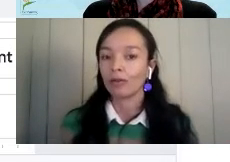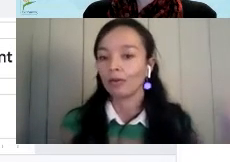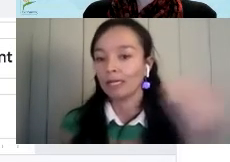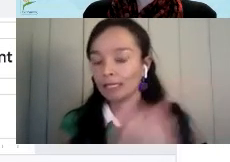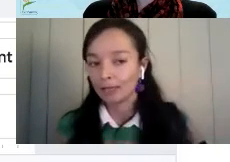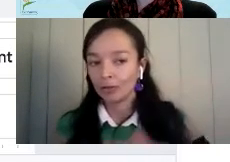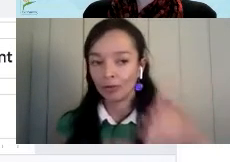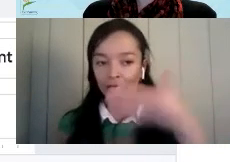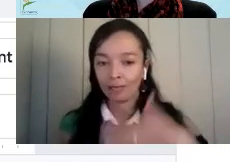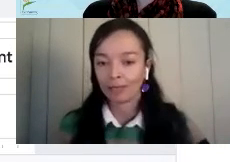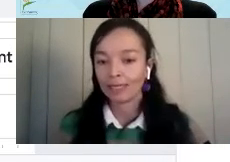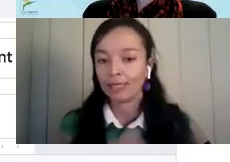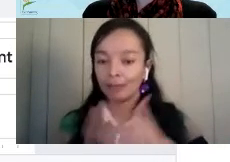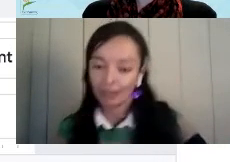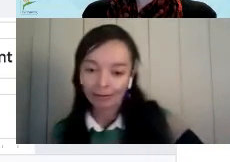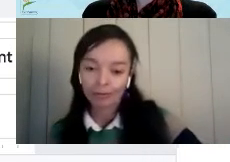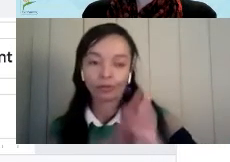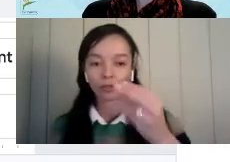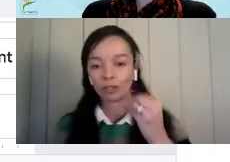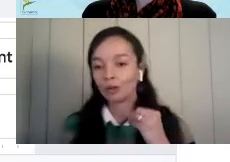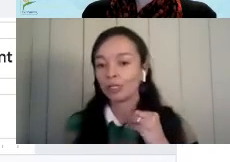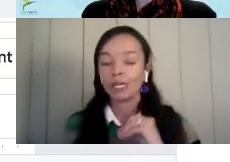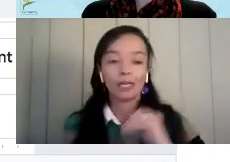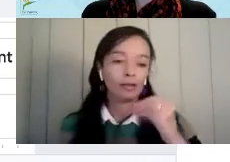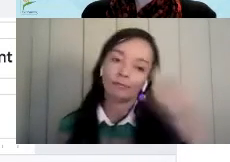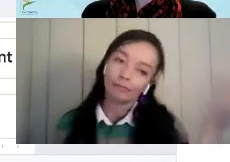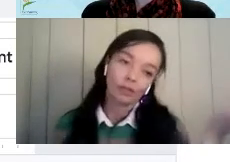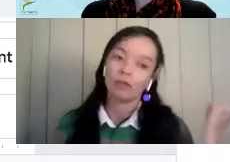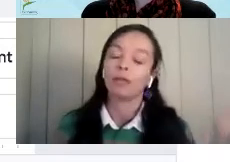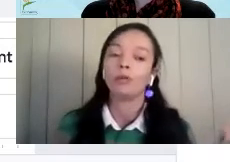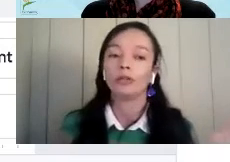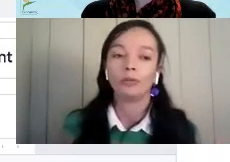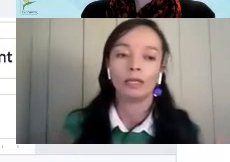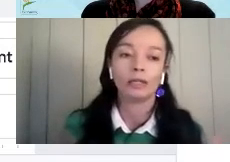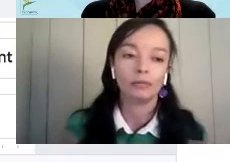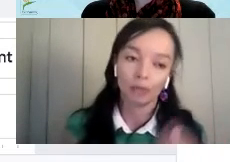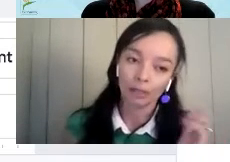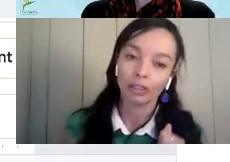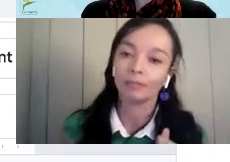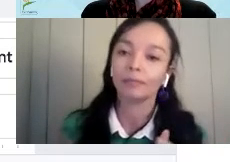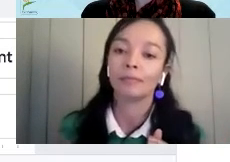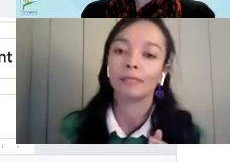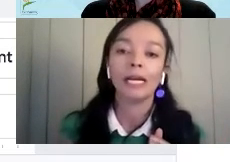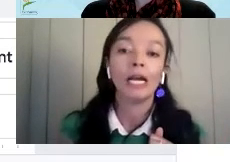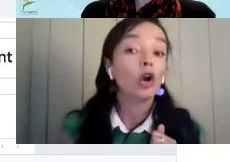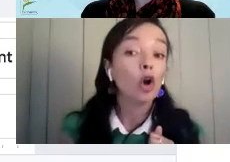que cuando viene el llanto, viene la pataleta, viene la frustración y van a poder dormir por la noche.